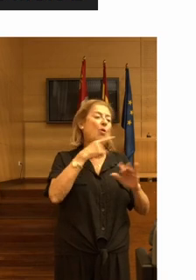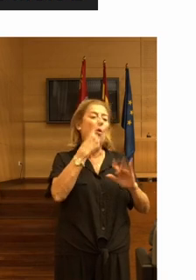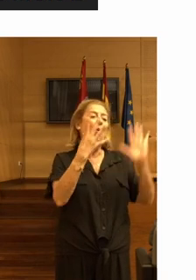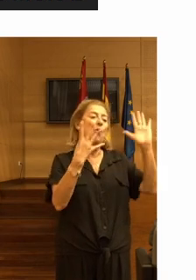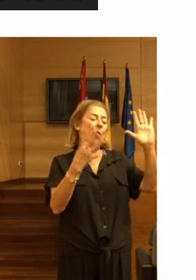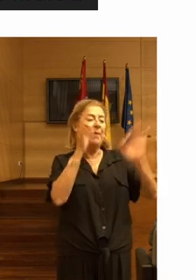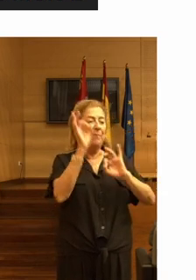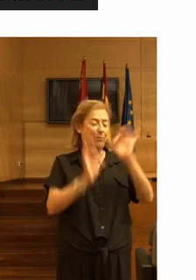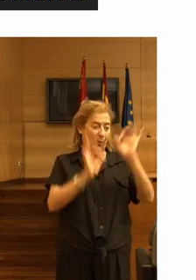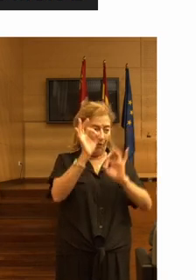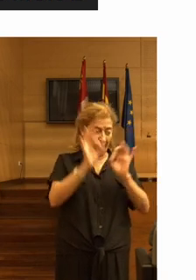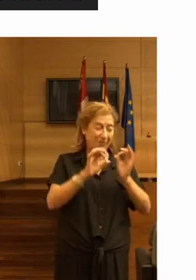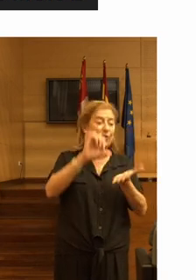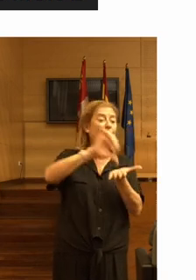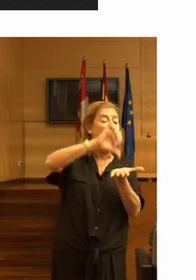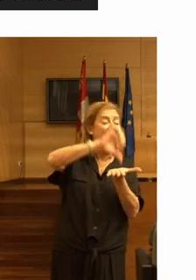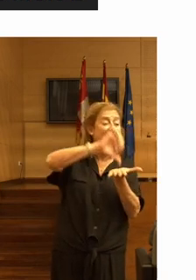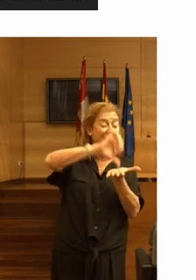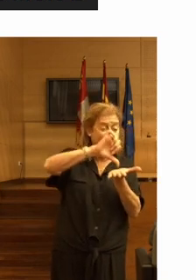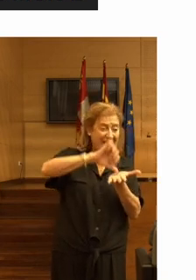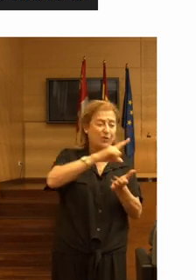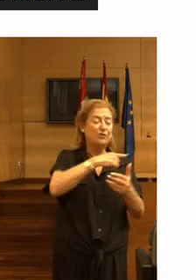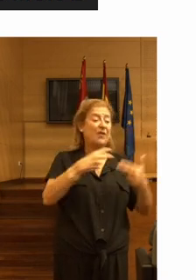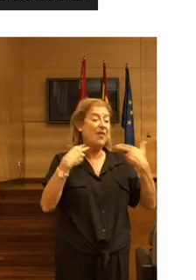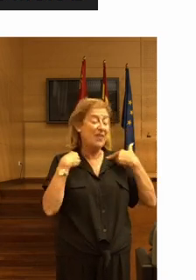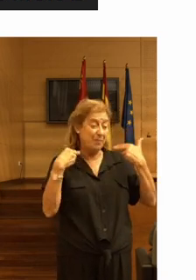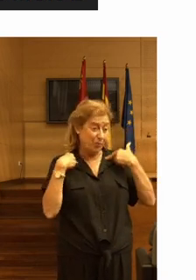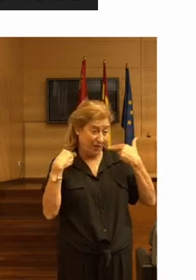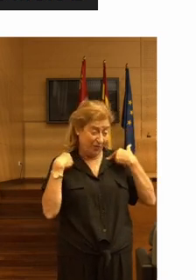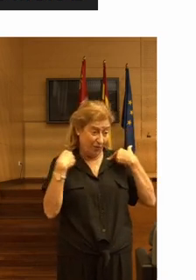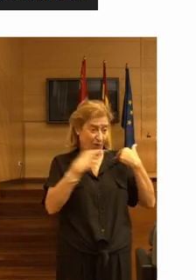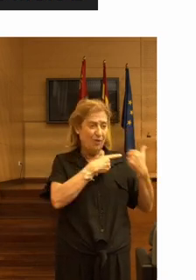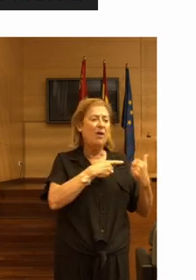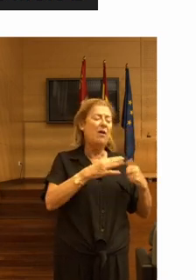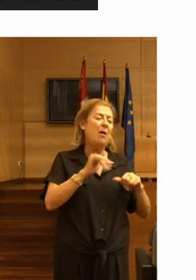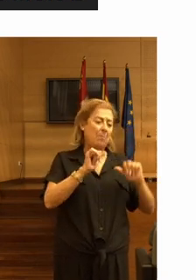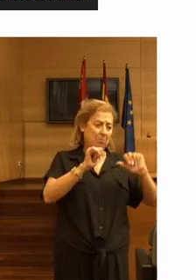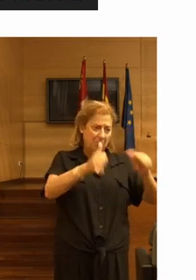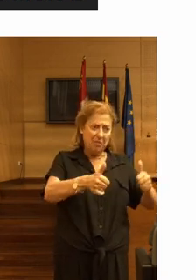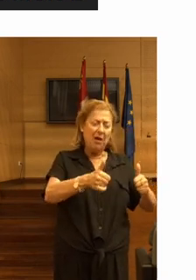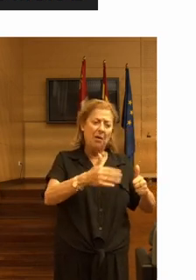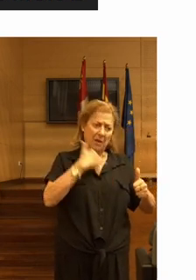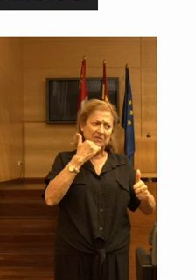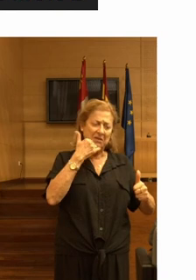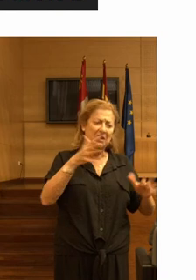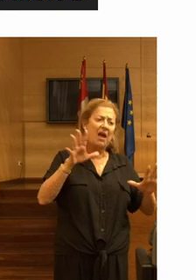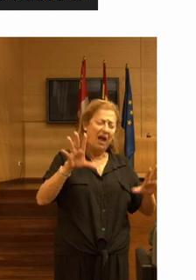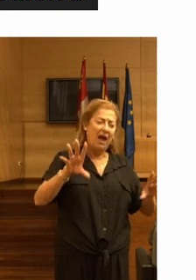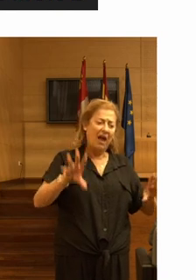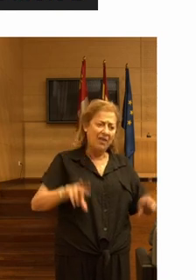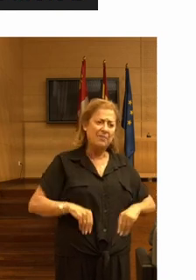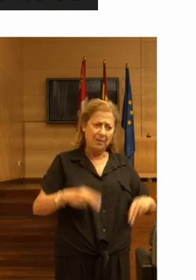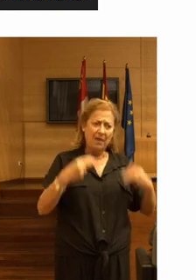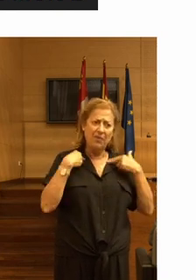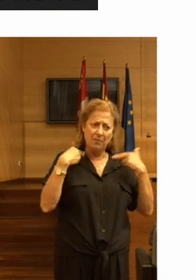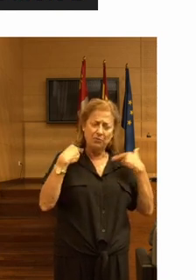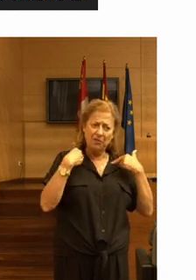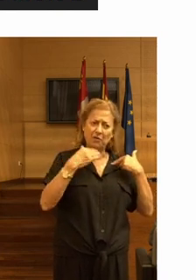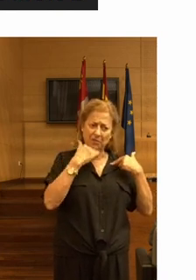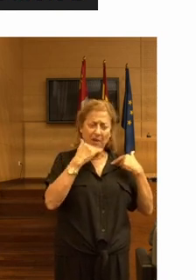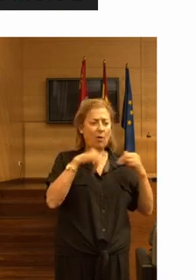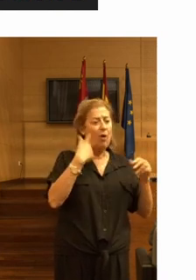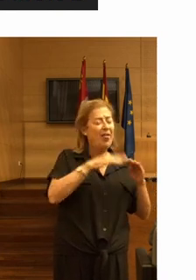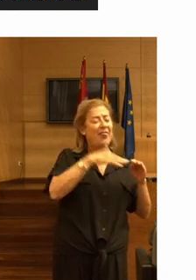9%. Los centros, tanto de ayuntamiento como de diputación, partían de unos números bastante aceptables, especialmente diputación, pero